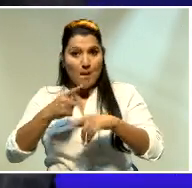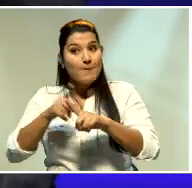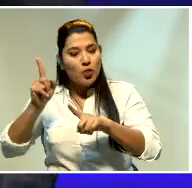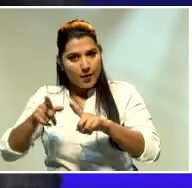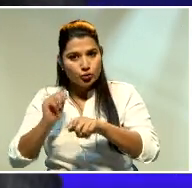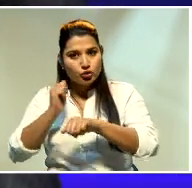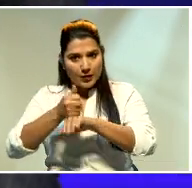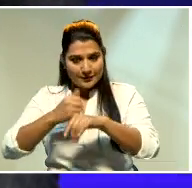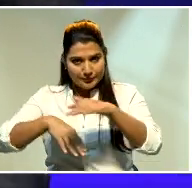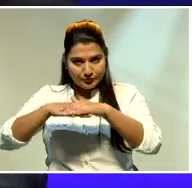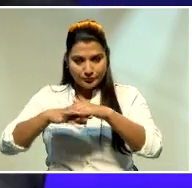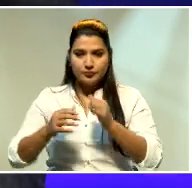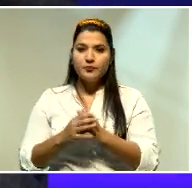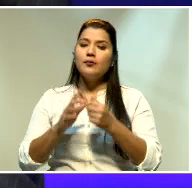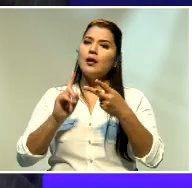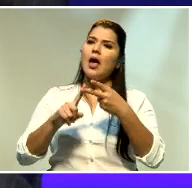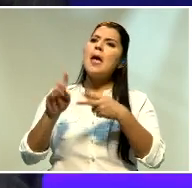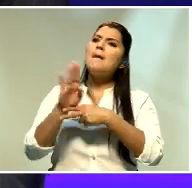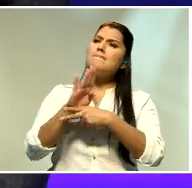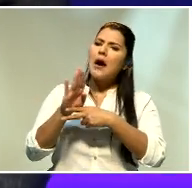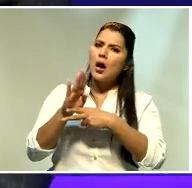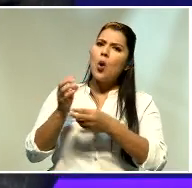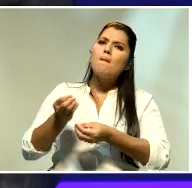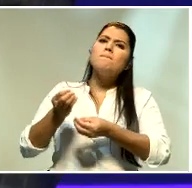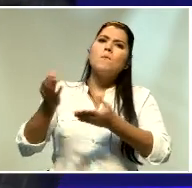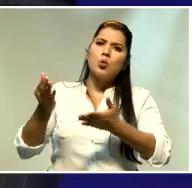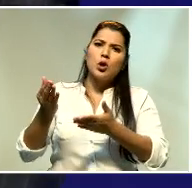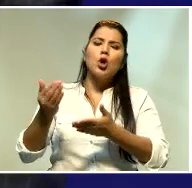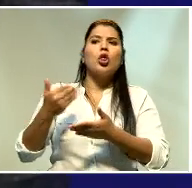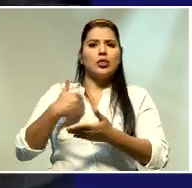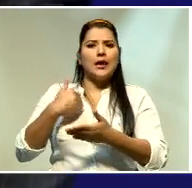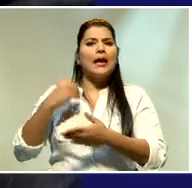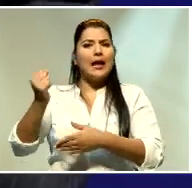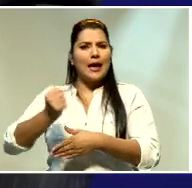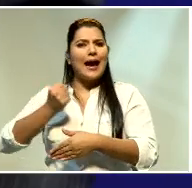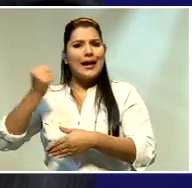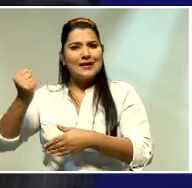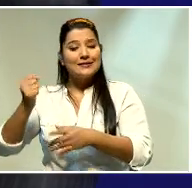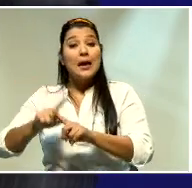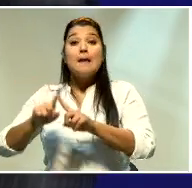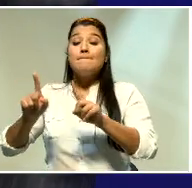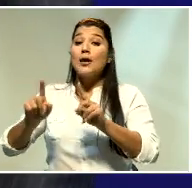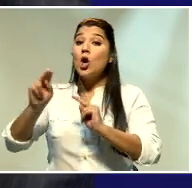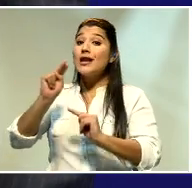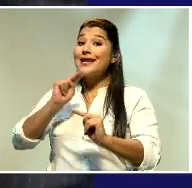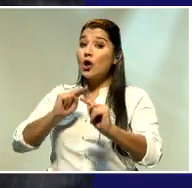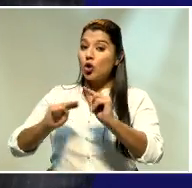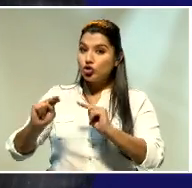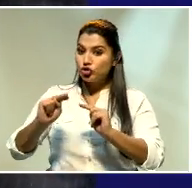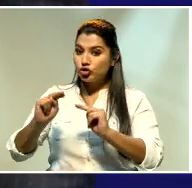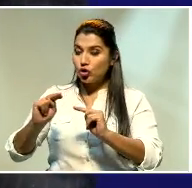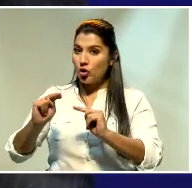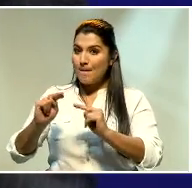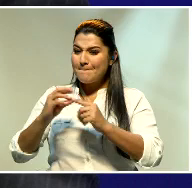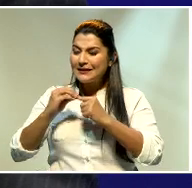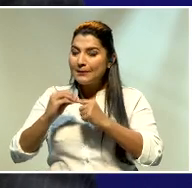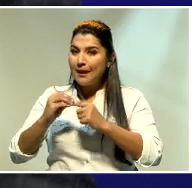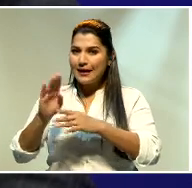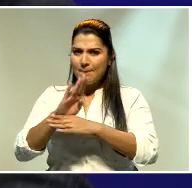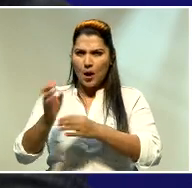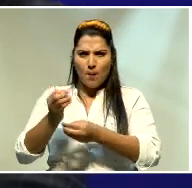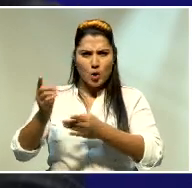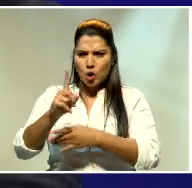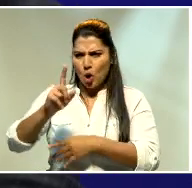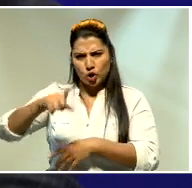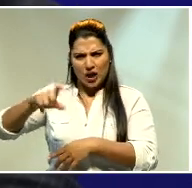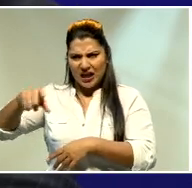generan ganancia, pero el negocio de los bancos públicos no son las tarjetas. De hecho, los bancos públicos tienen de las tasas más bajas, si no me